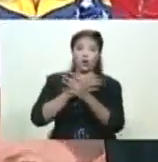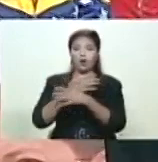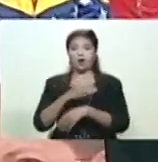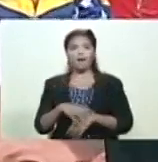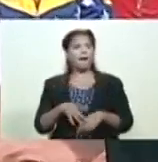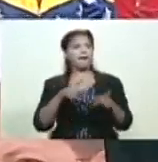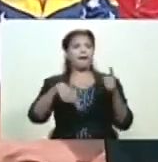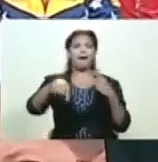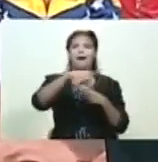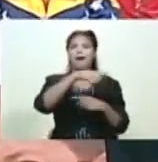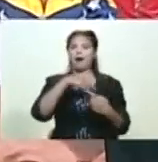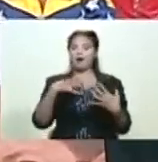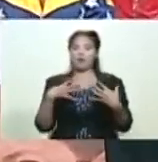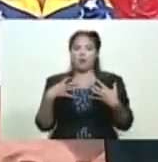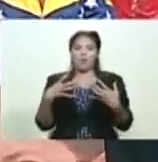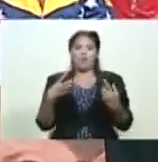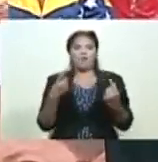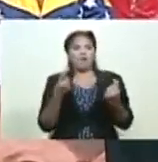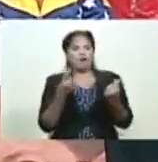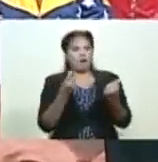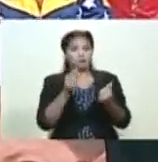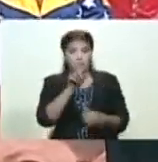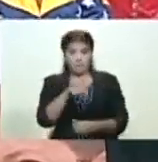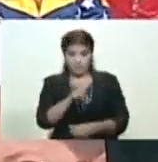ellos son magnates también.